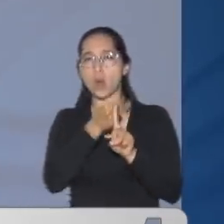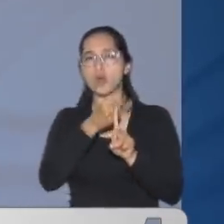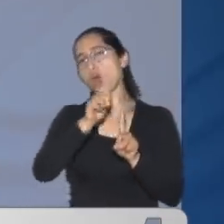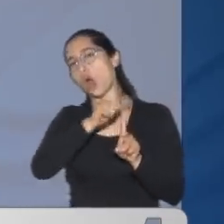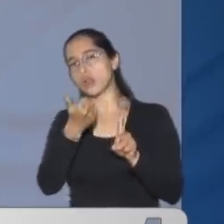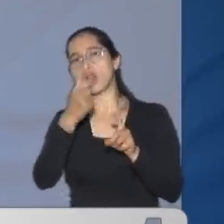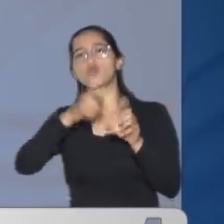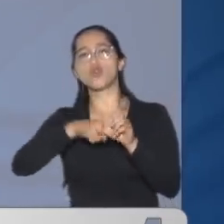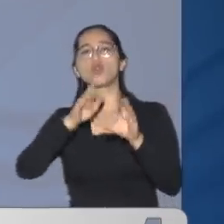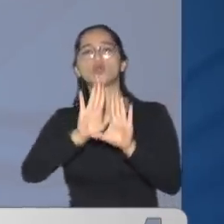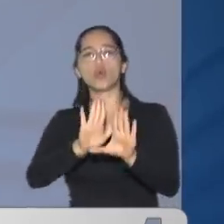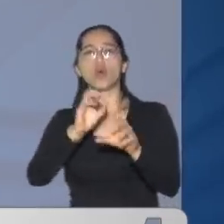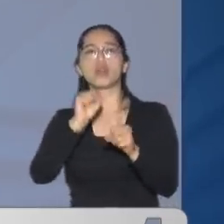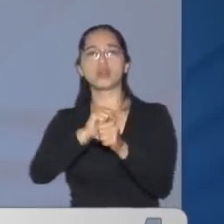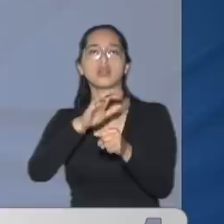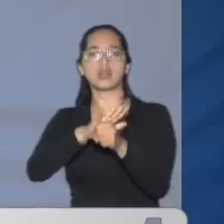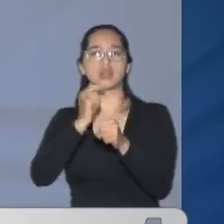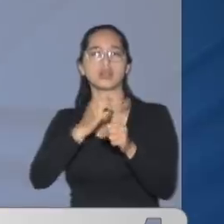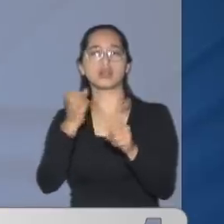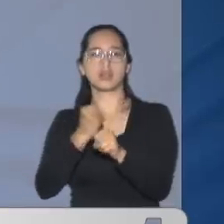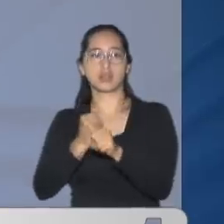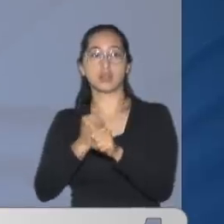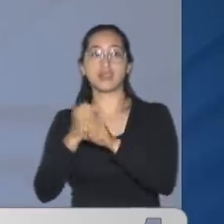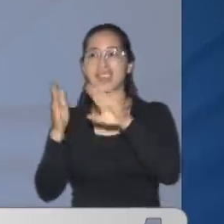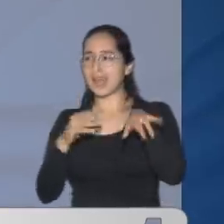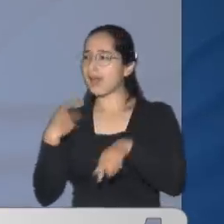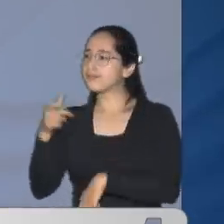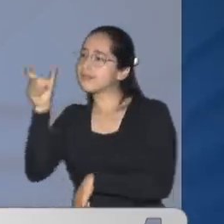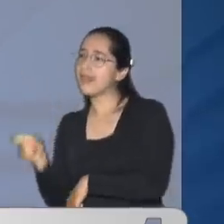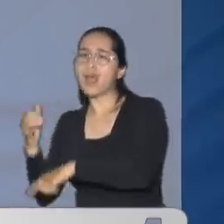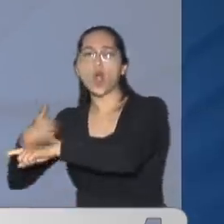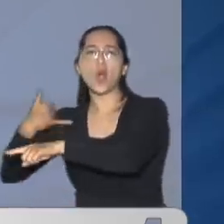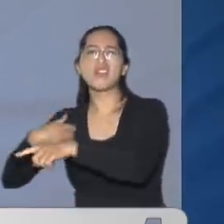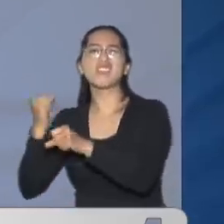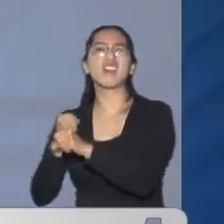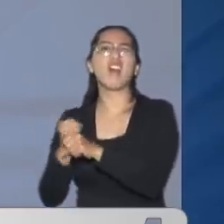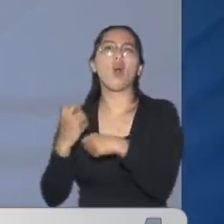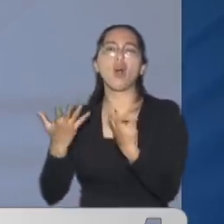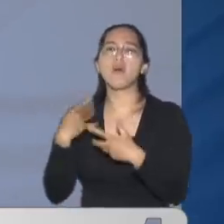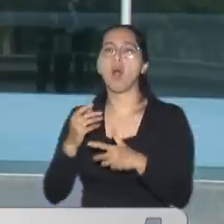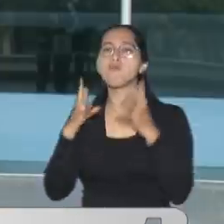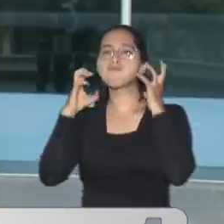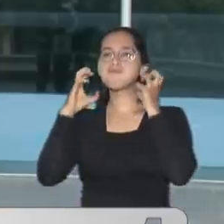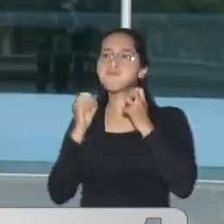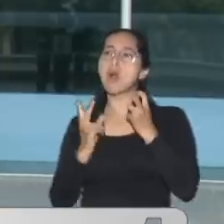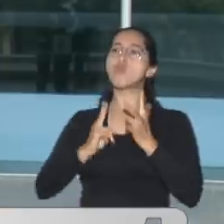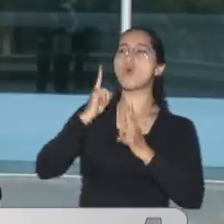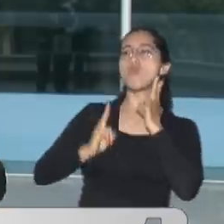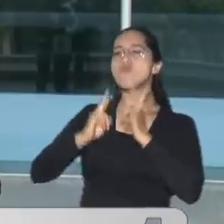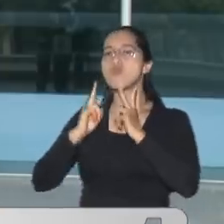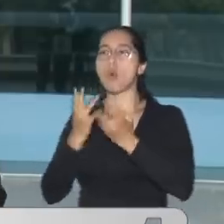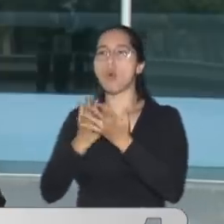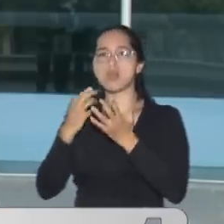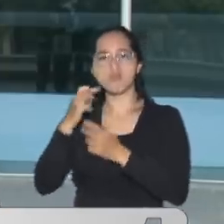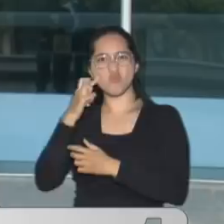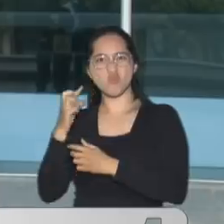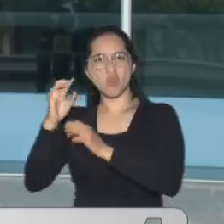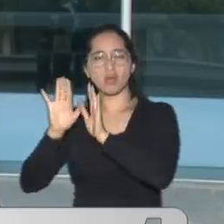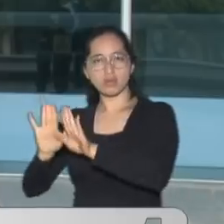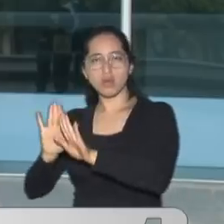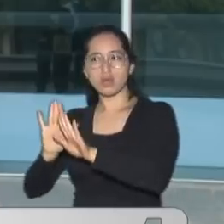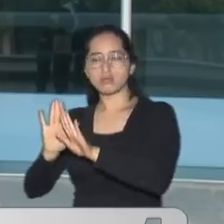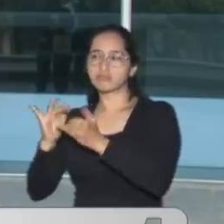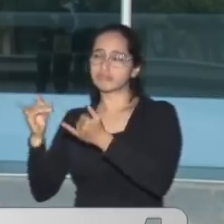se desempeñaba como barbero y sus parientes esperan que su muerte no quede en la impunidad. Muy bien, cambiamos